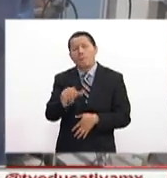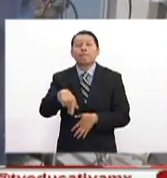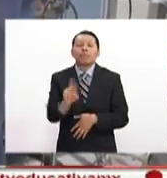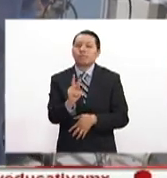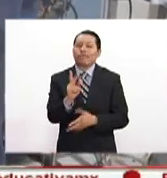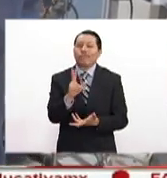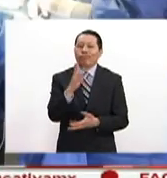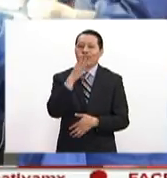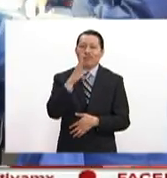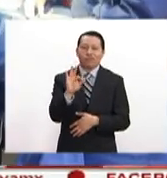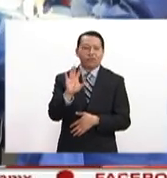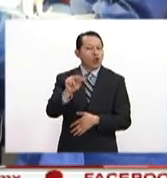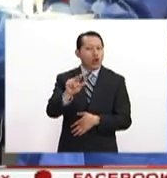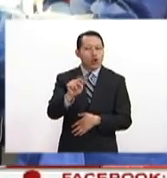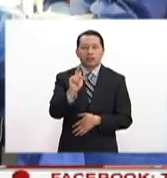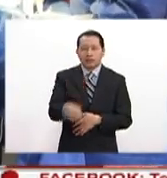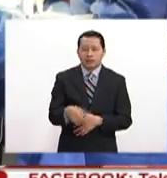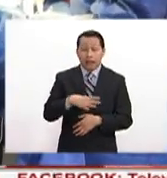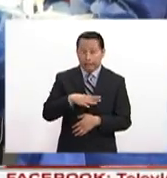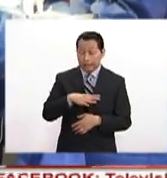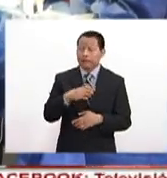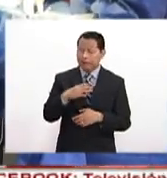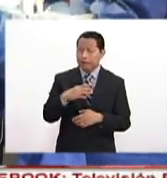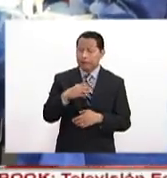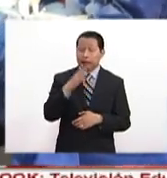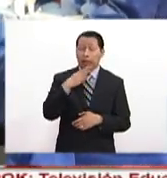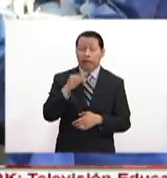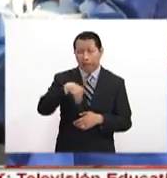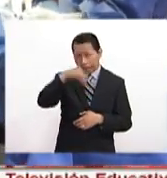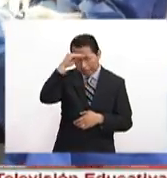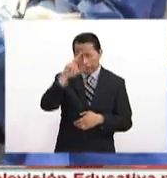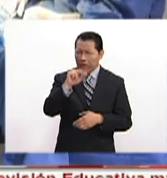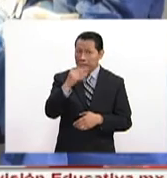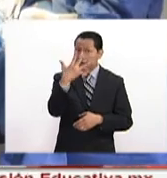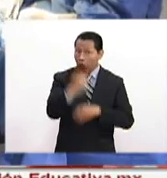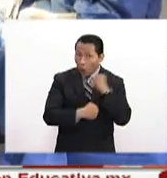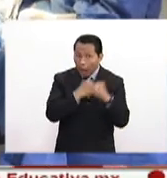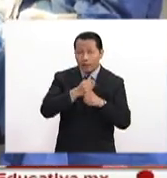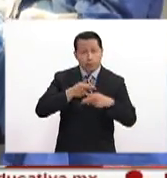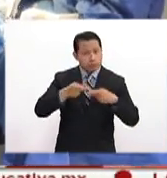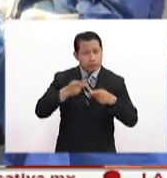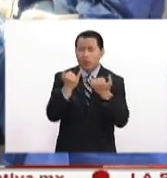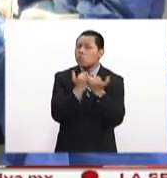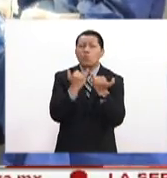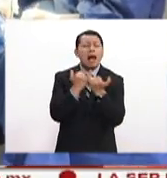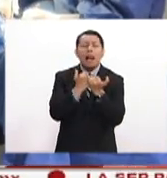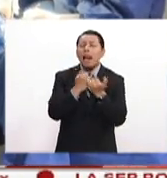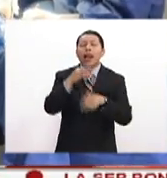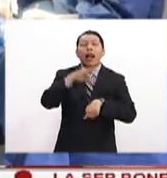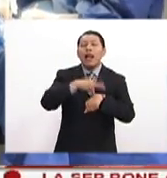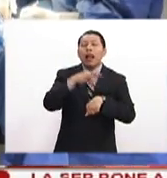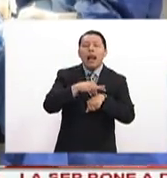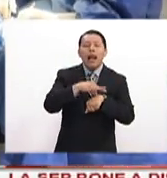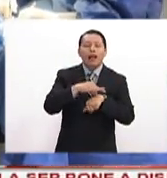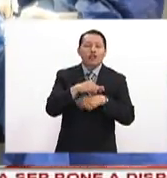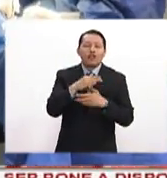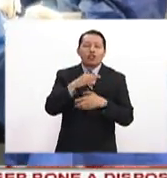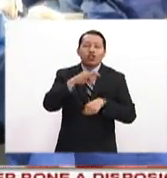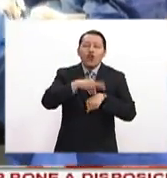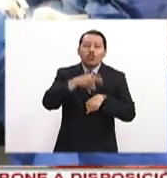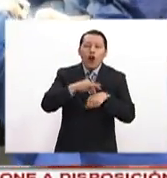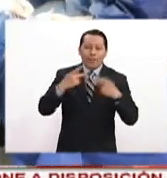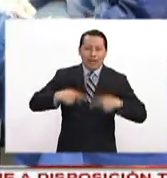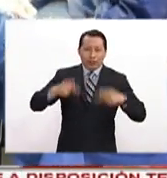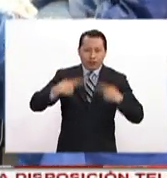una carrera que involucra 5 años de educación, es una carrera que involucra aprender lo mismo que aprende un médico de medicina humana, pero